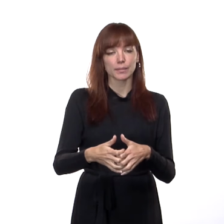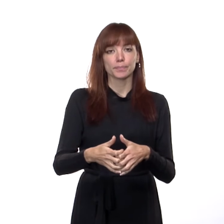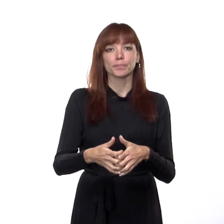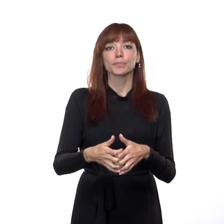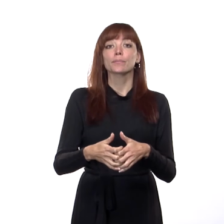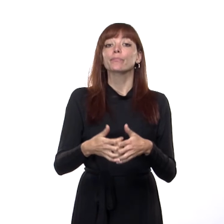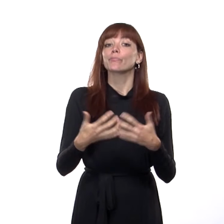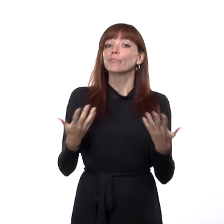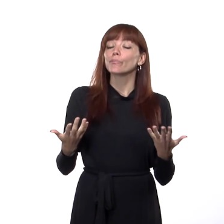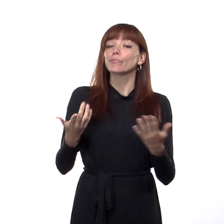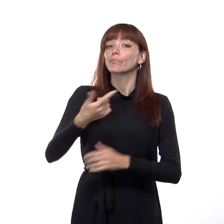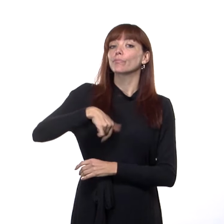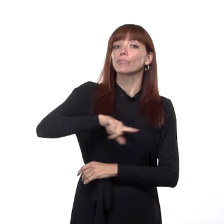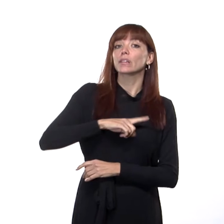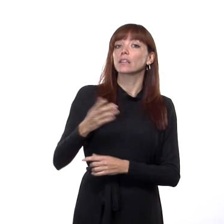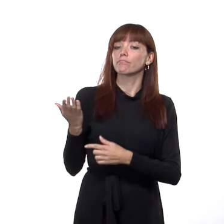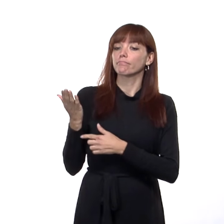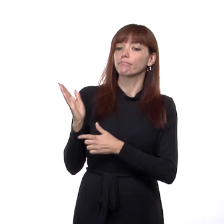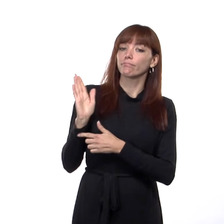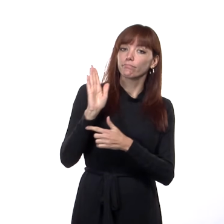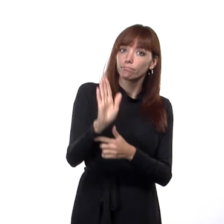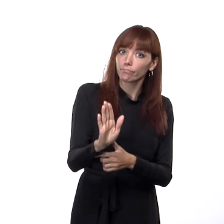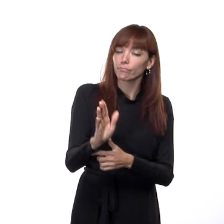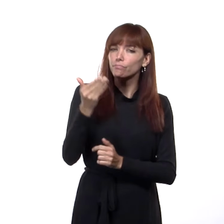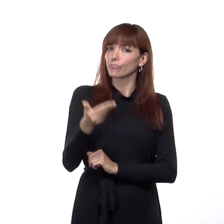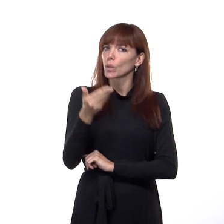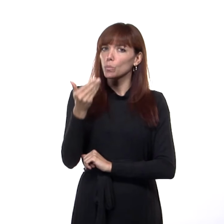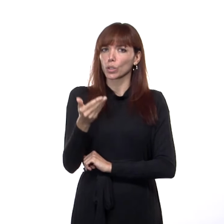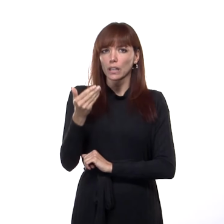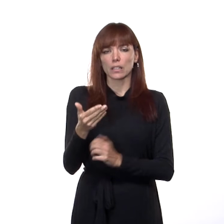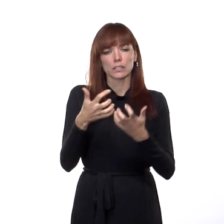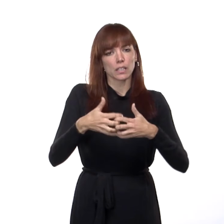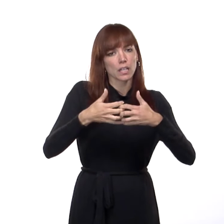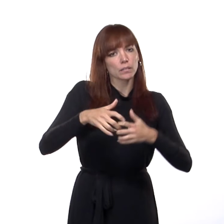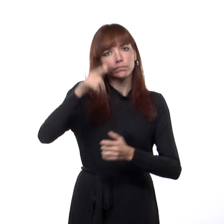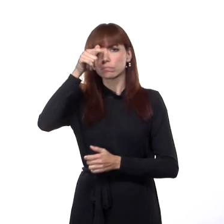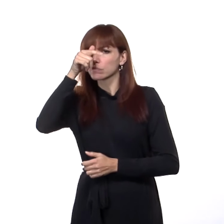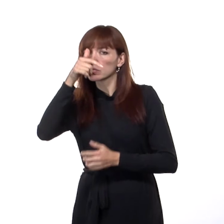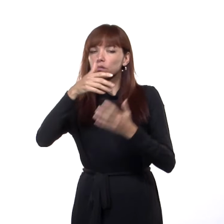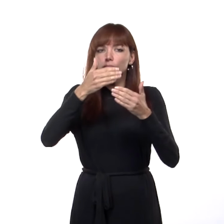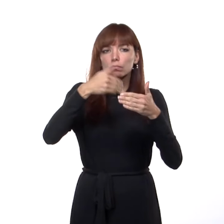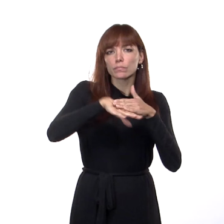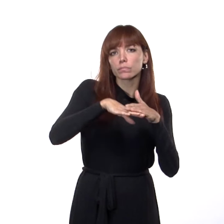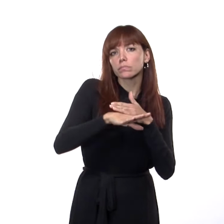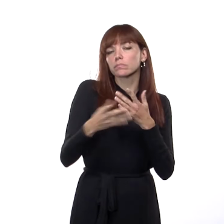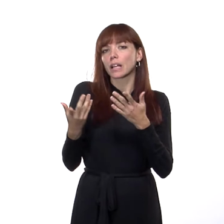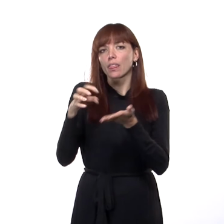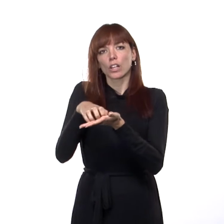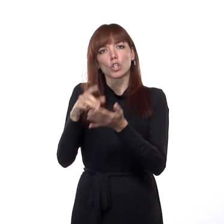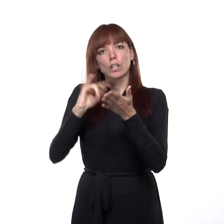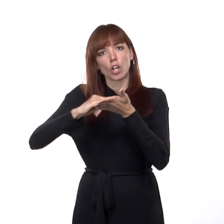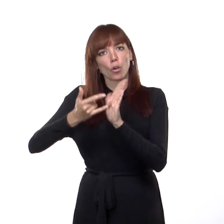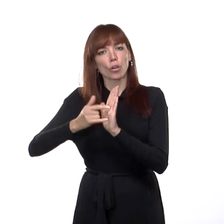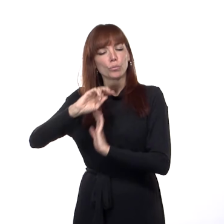tenemos representantes importantes e ingenierías fabricantes centros tecnológicos y ahora